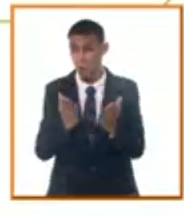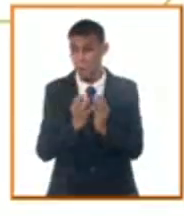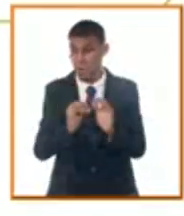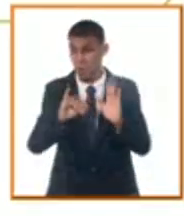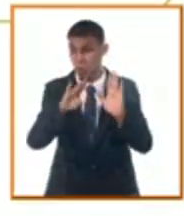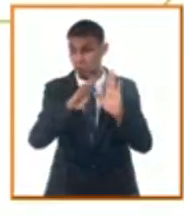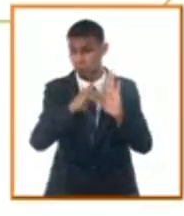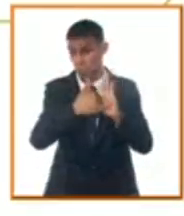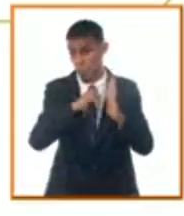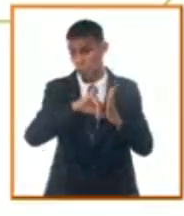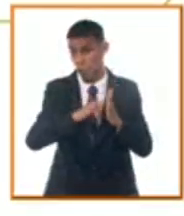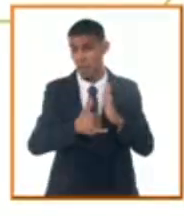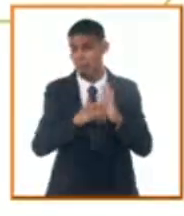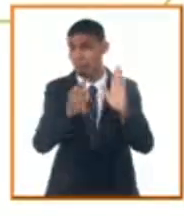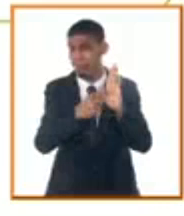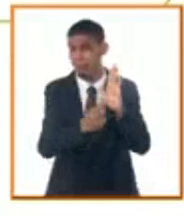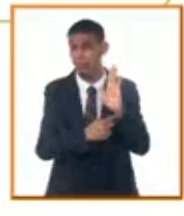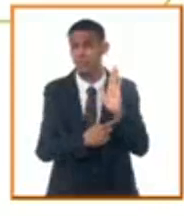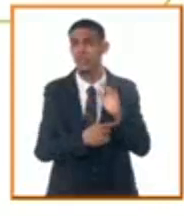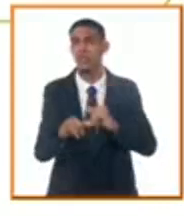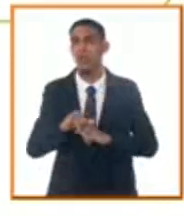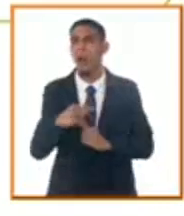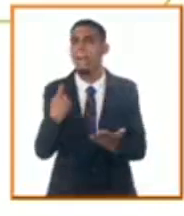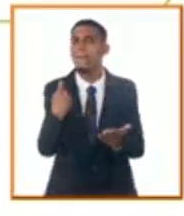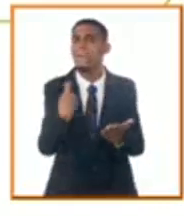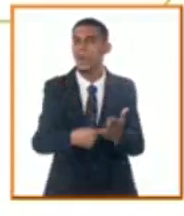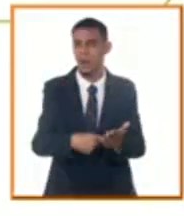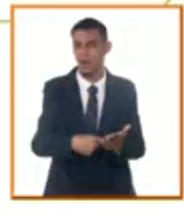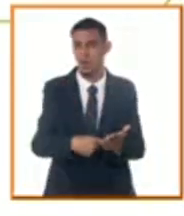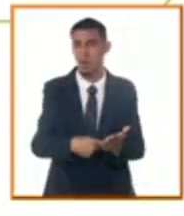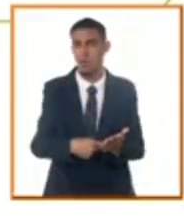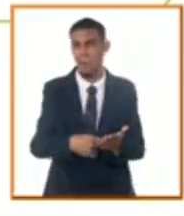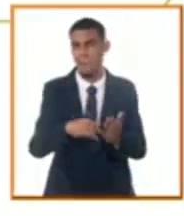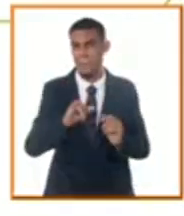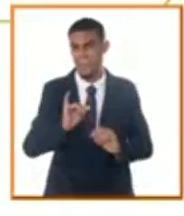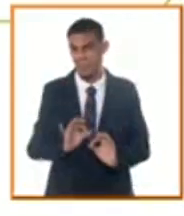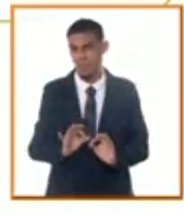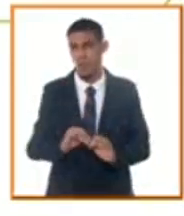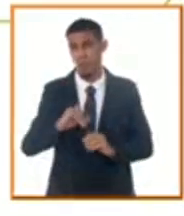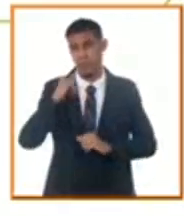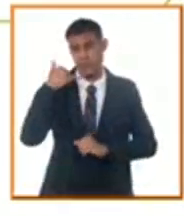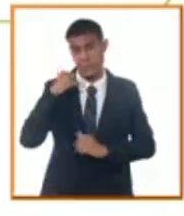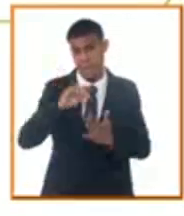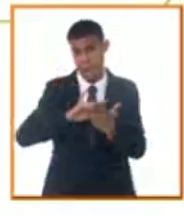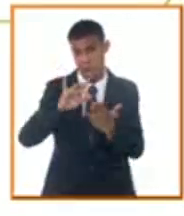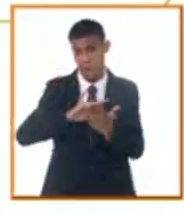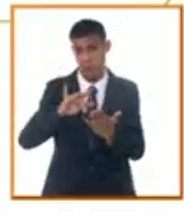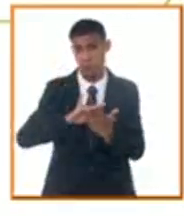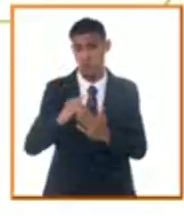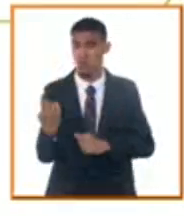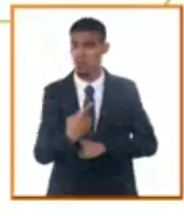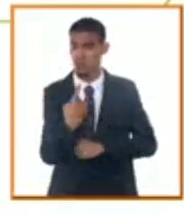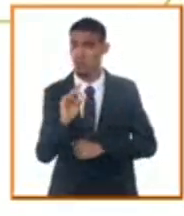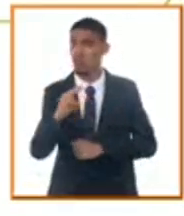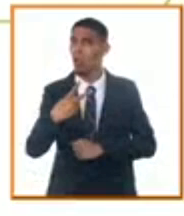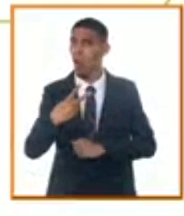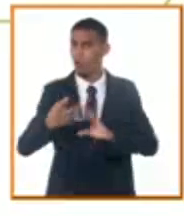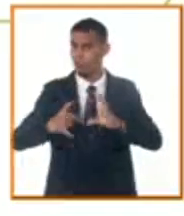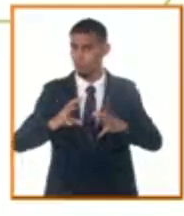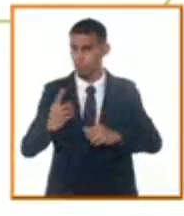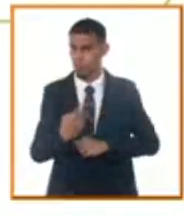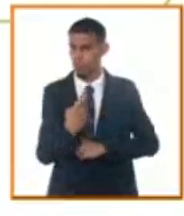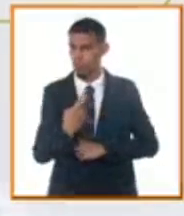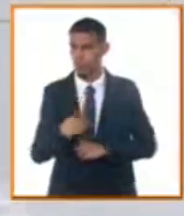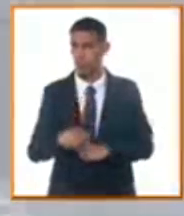transversal, que es el tema de la implementación del pago electrónico por las dos plataformas nacionales que tenemos y que se ha estado